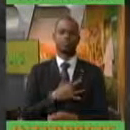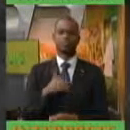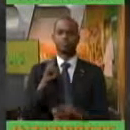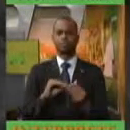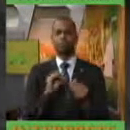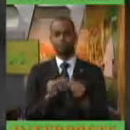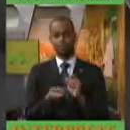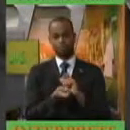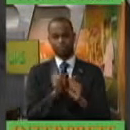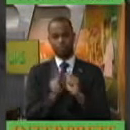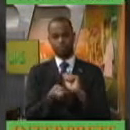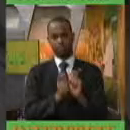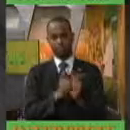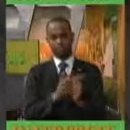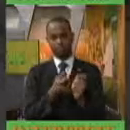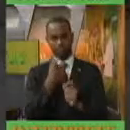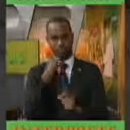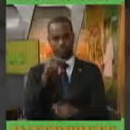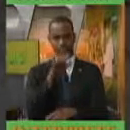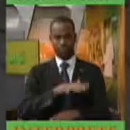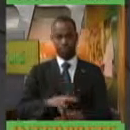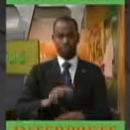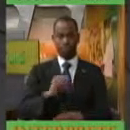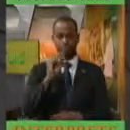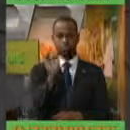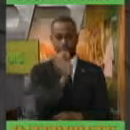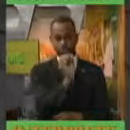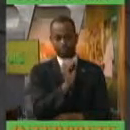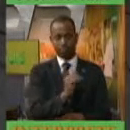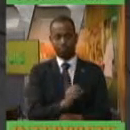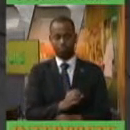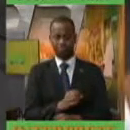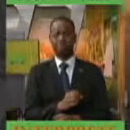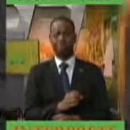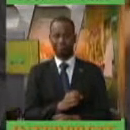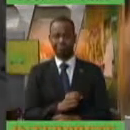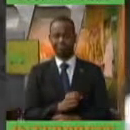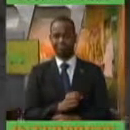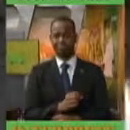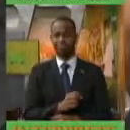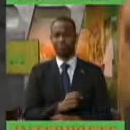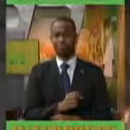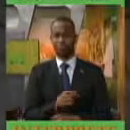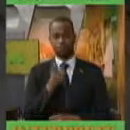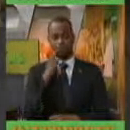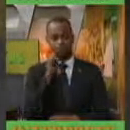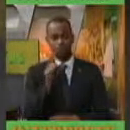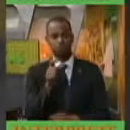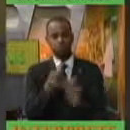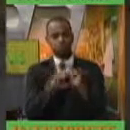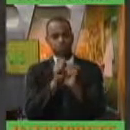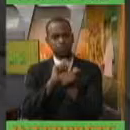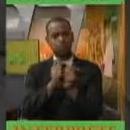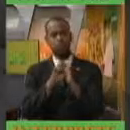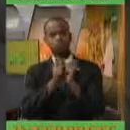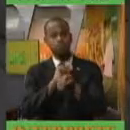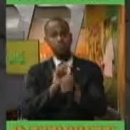que hay cambios notables ya en la región noroeste, de que ella percibe cambios.